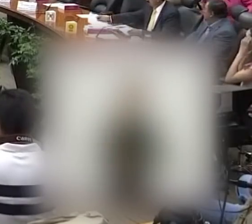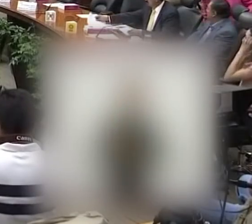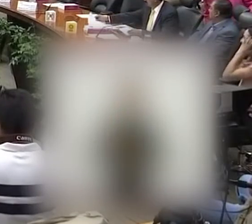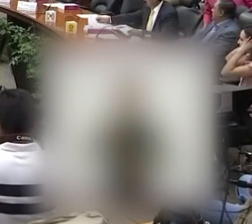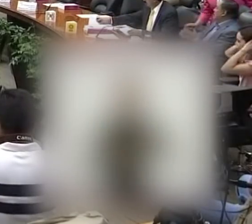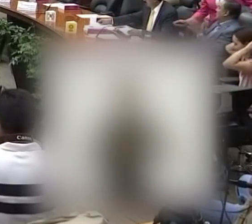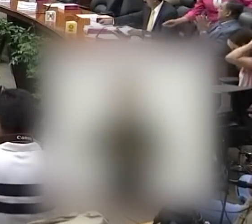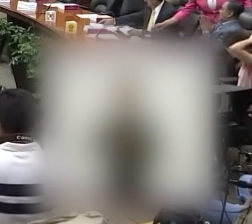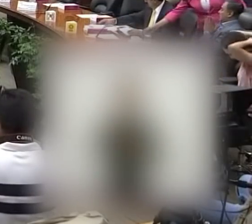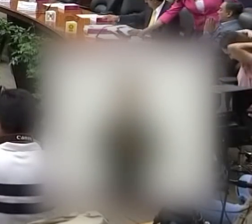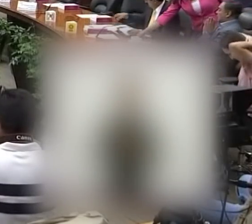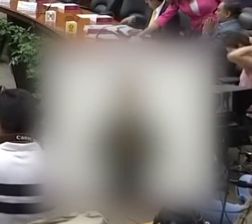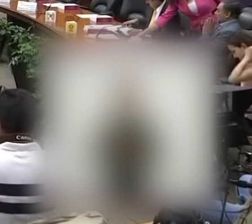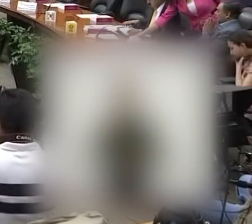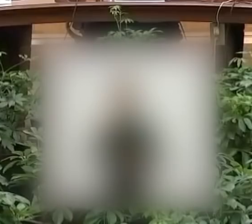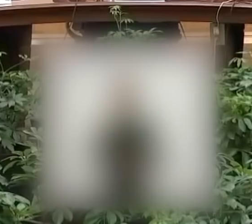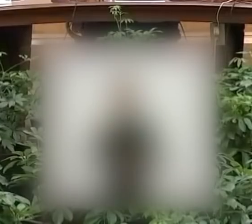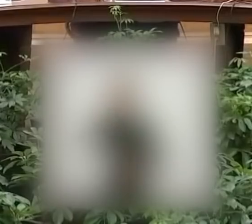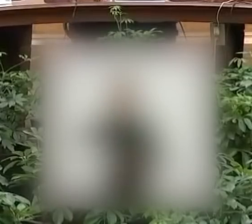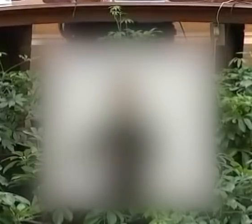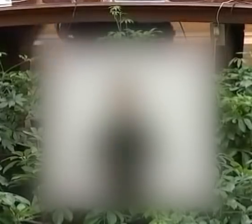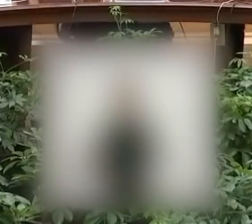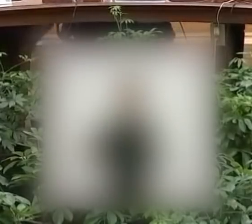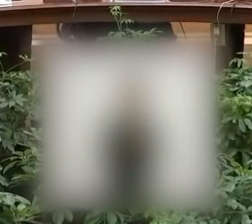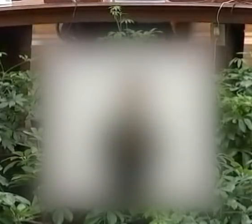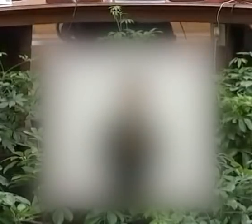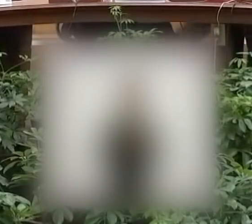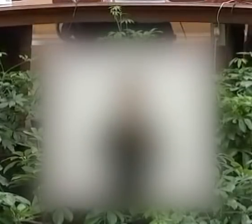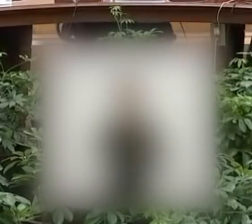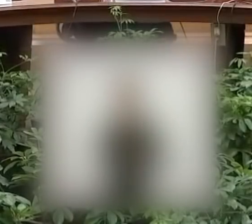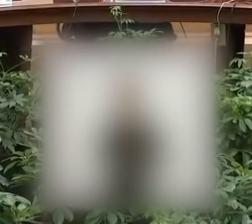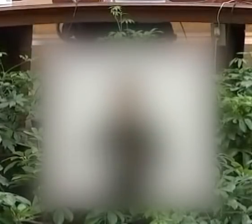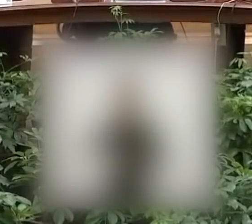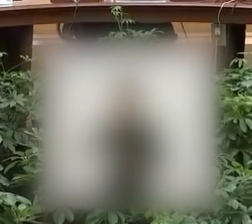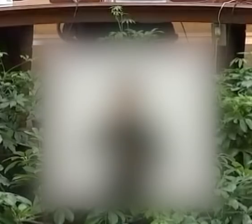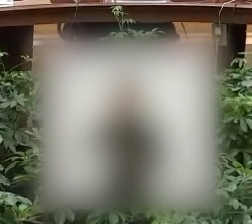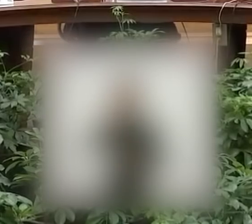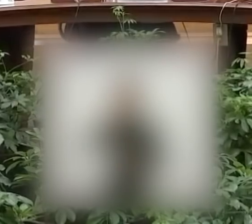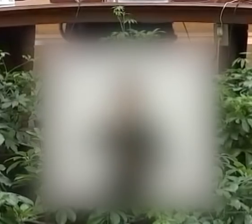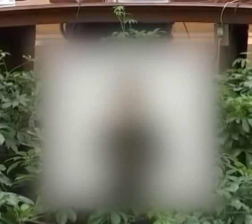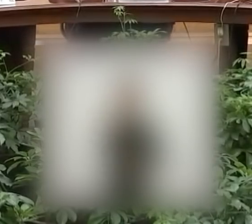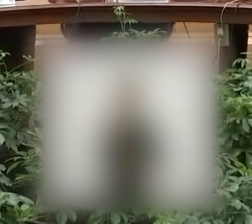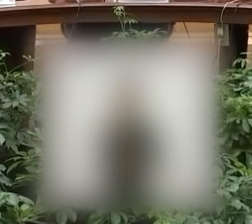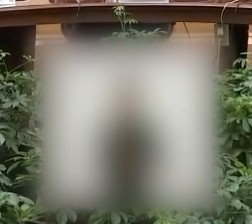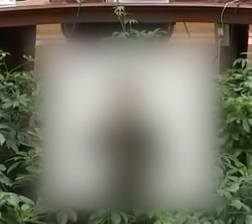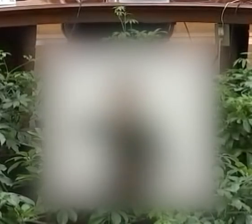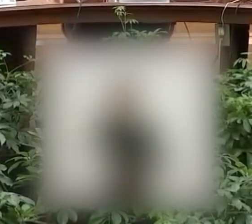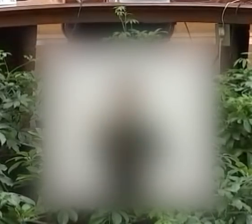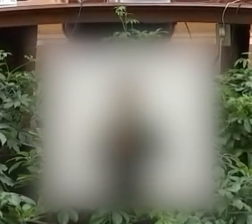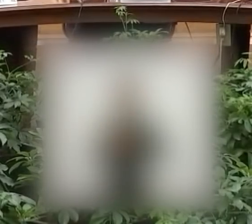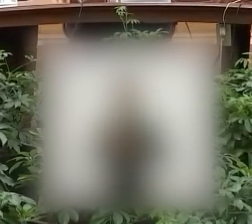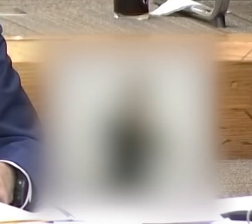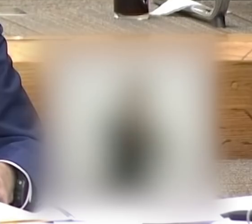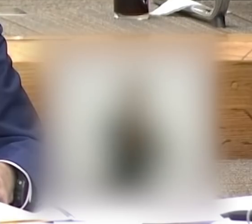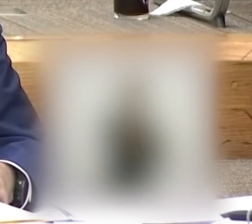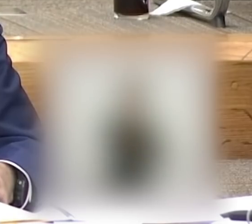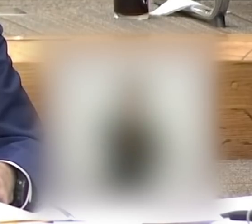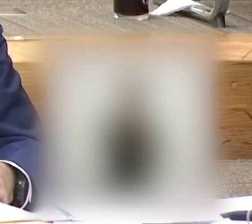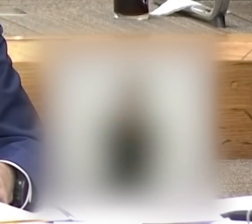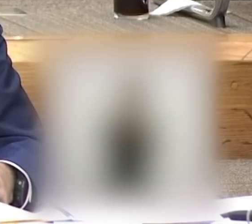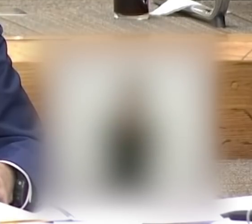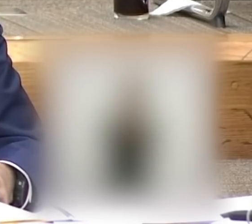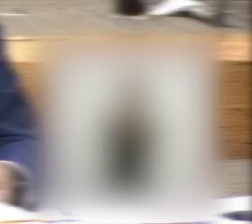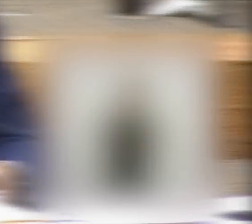El Tribunal Electoral ordenó al INE incluir en la boleta a Jaime Rodríguez Calderón como candidato independiente a la presidencia